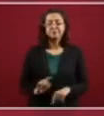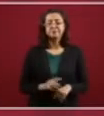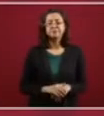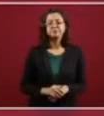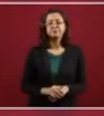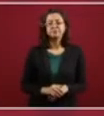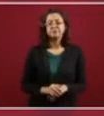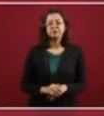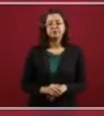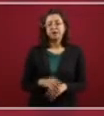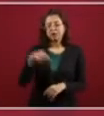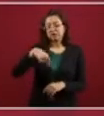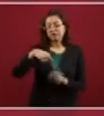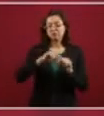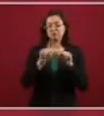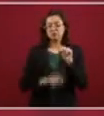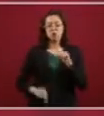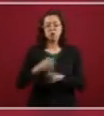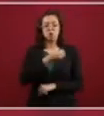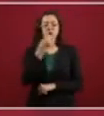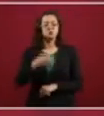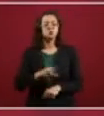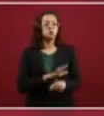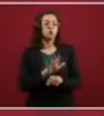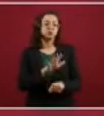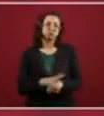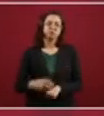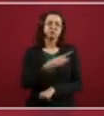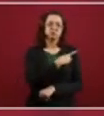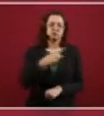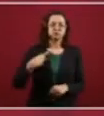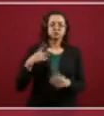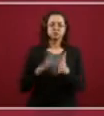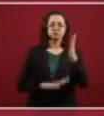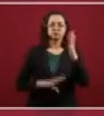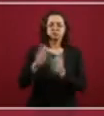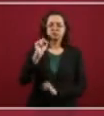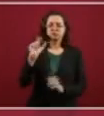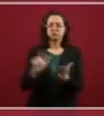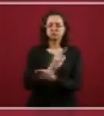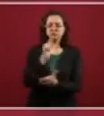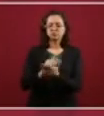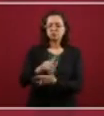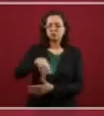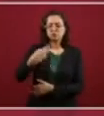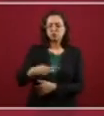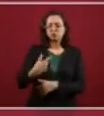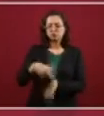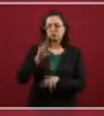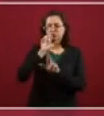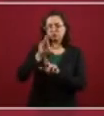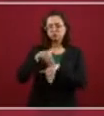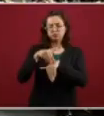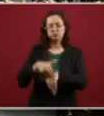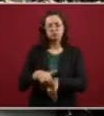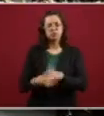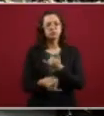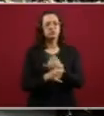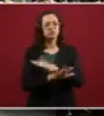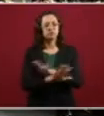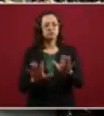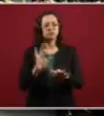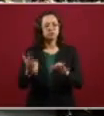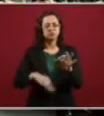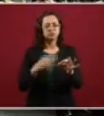obligación que tendrá en México, por supuesto, pues es respetar la Constitución y las leyes de México. Ese sería el informe, señor presidente.